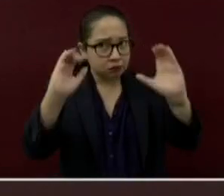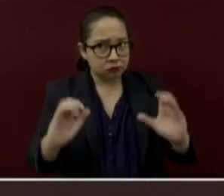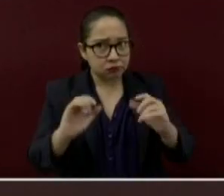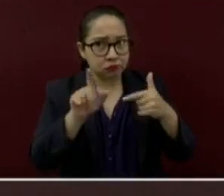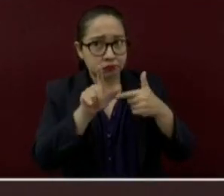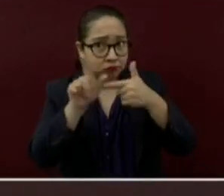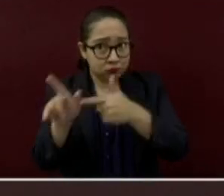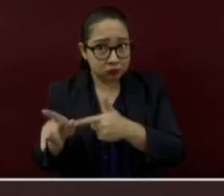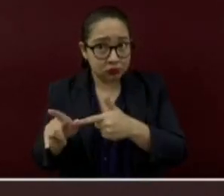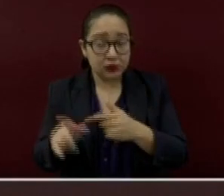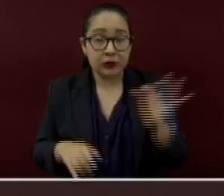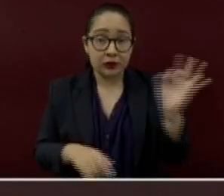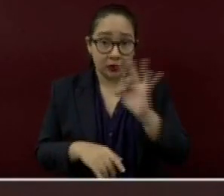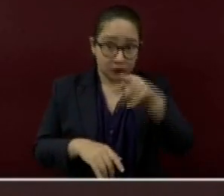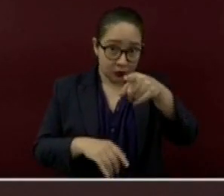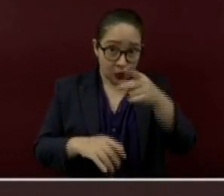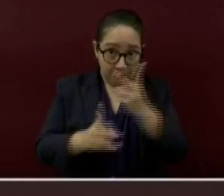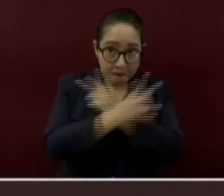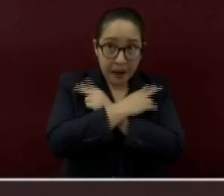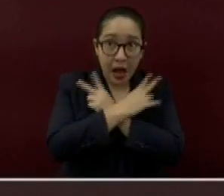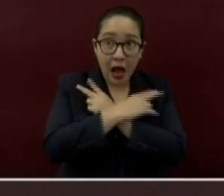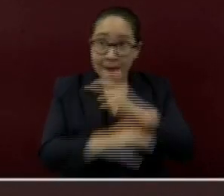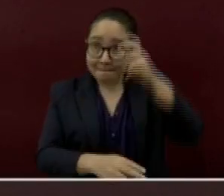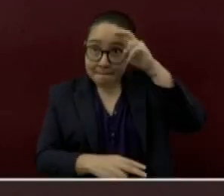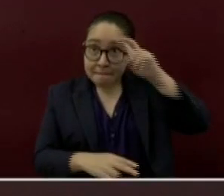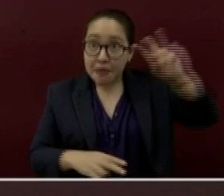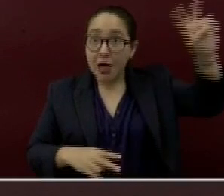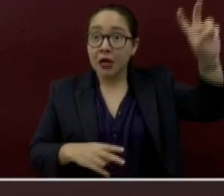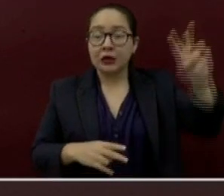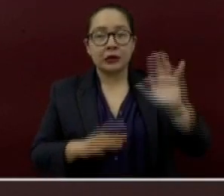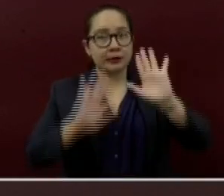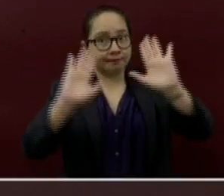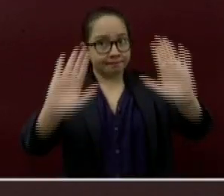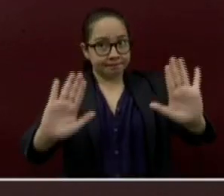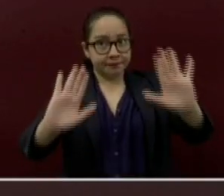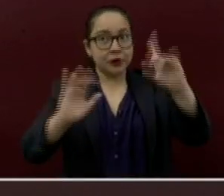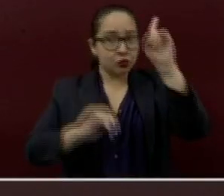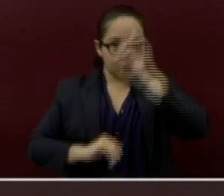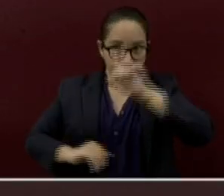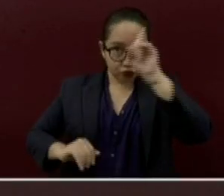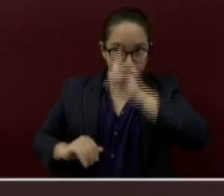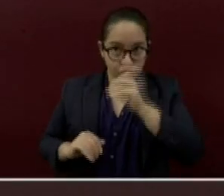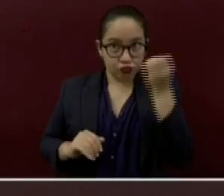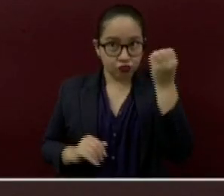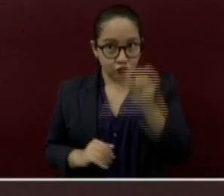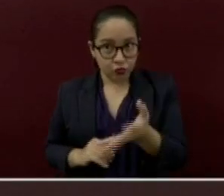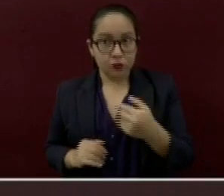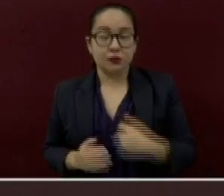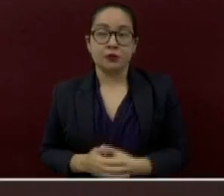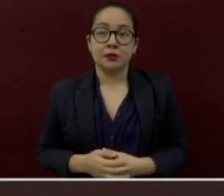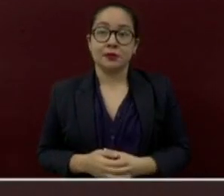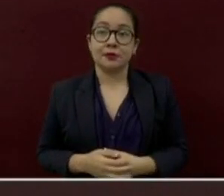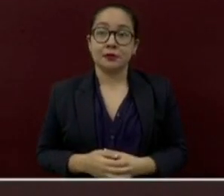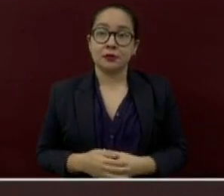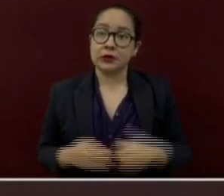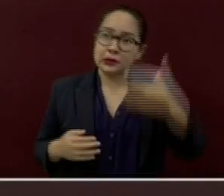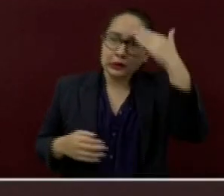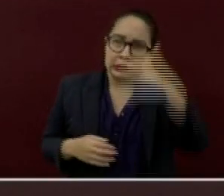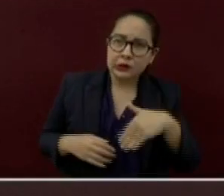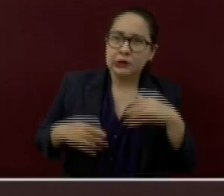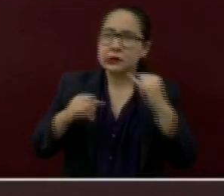si sales de vacaciones sigas las siguientes recomendaciones manténgase informado